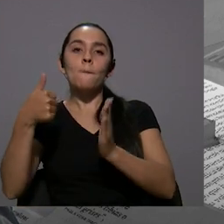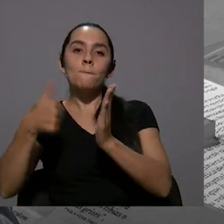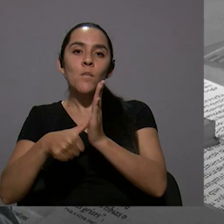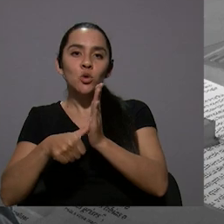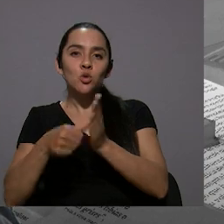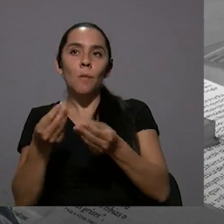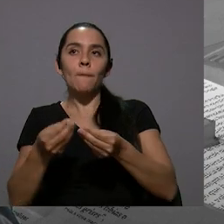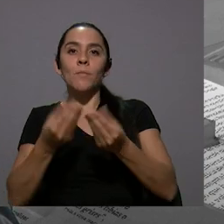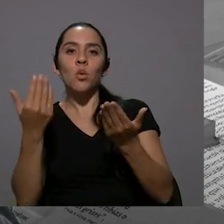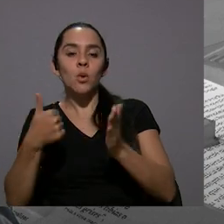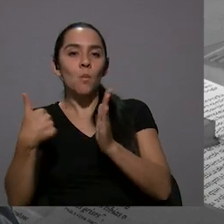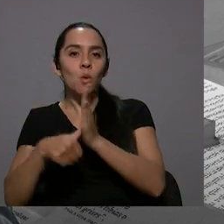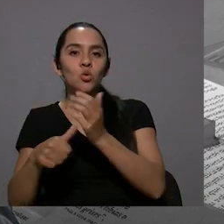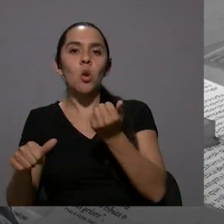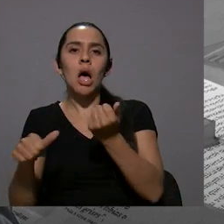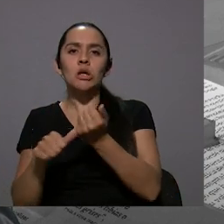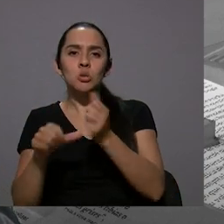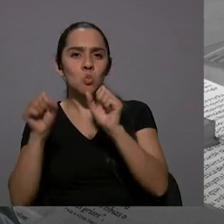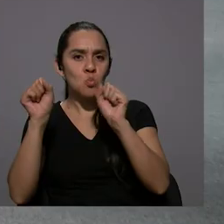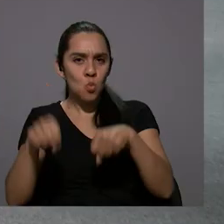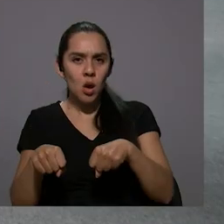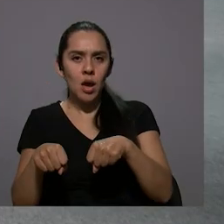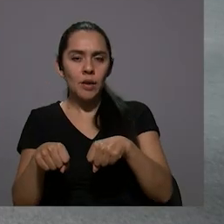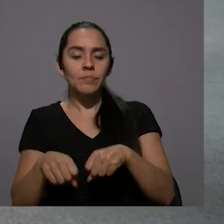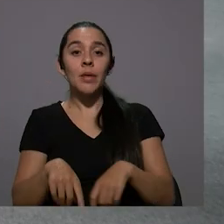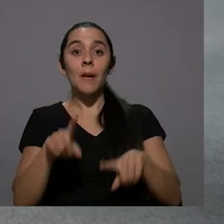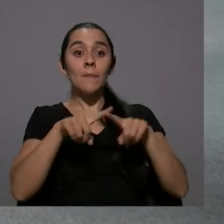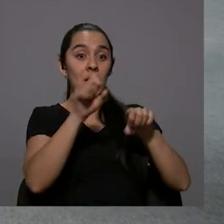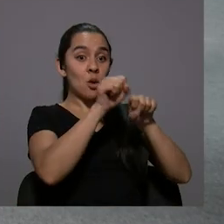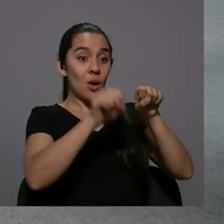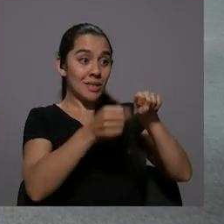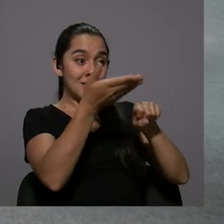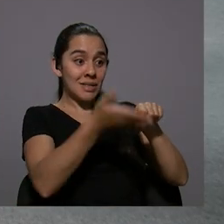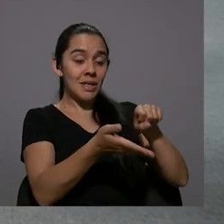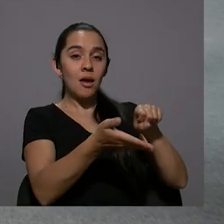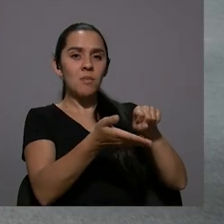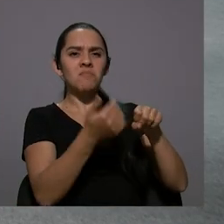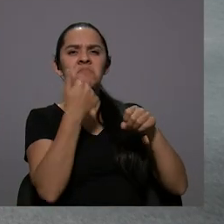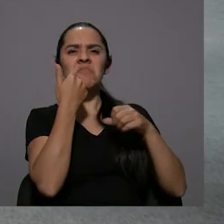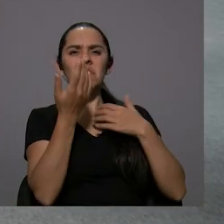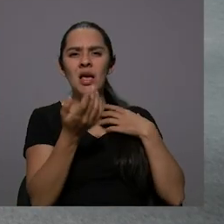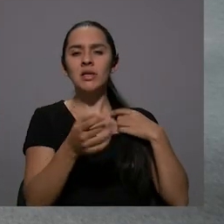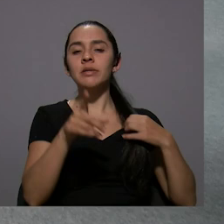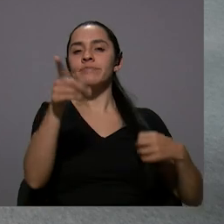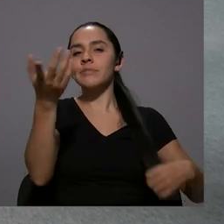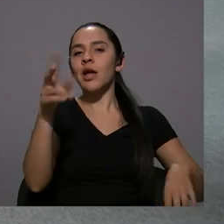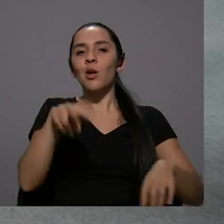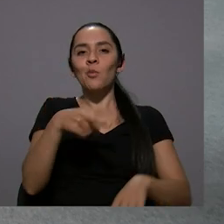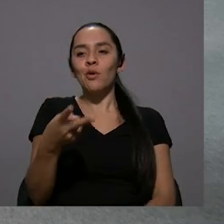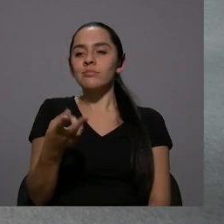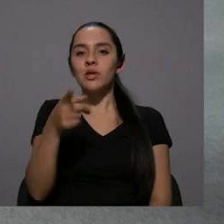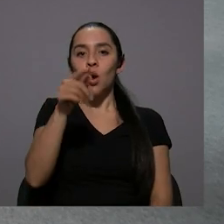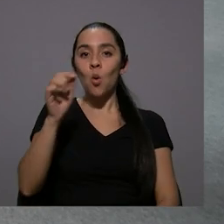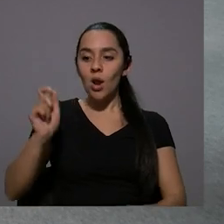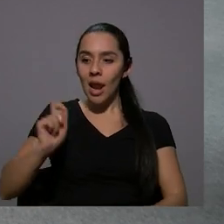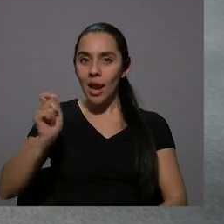voto público si es que no pueden votar a solas pero pero el sistema es muy amigable es muy fácil es decir en vez de tomar un crayón y marcar una X